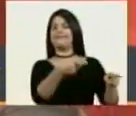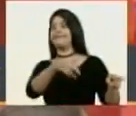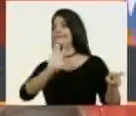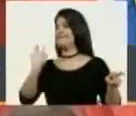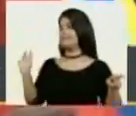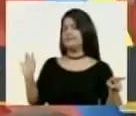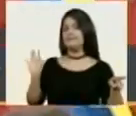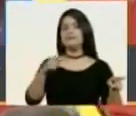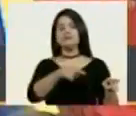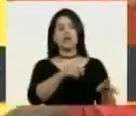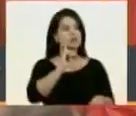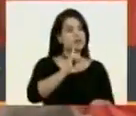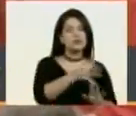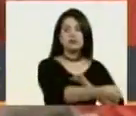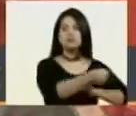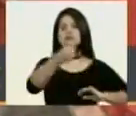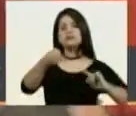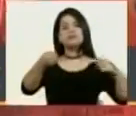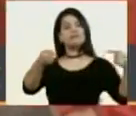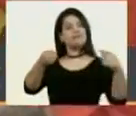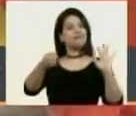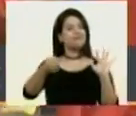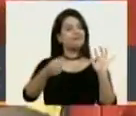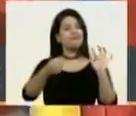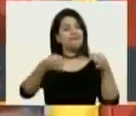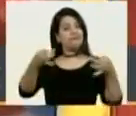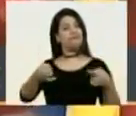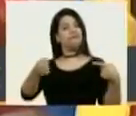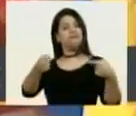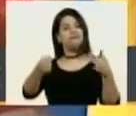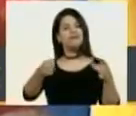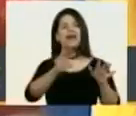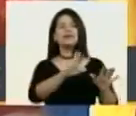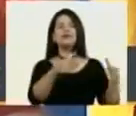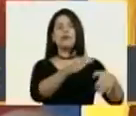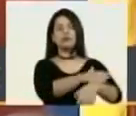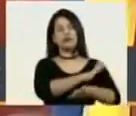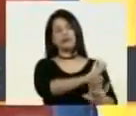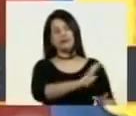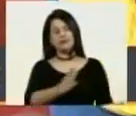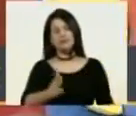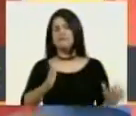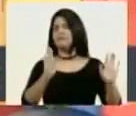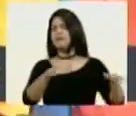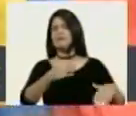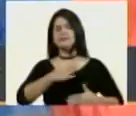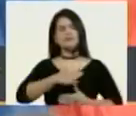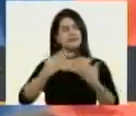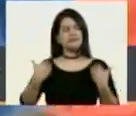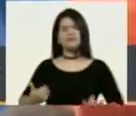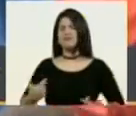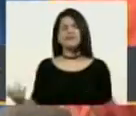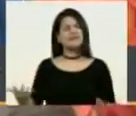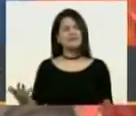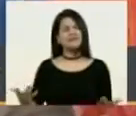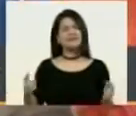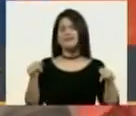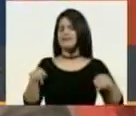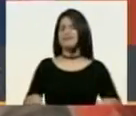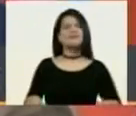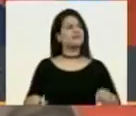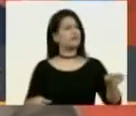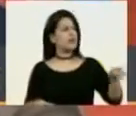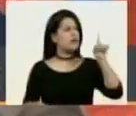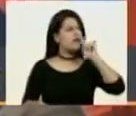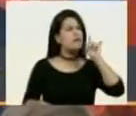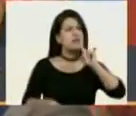mentiras en verdades. Nosotros hoy vamos a combatir la mentira con la verdad. Vamos a